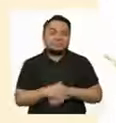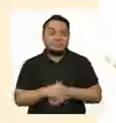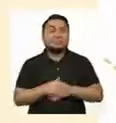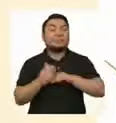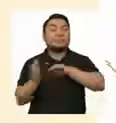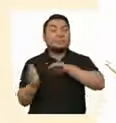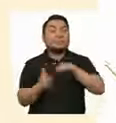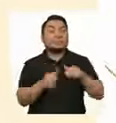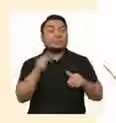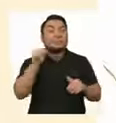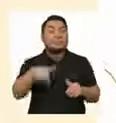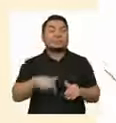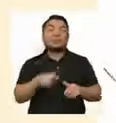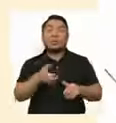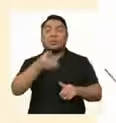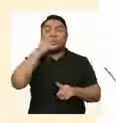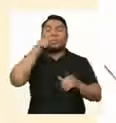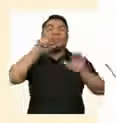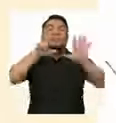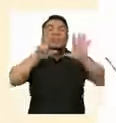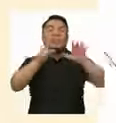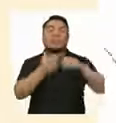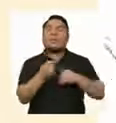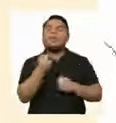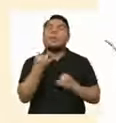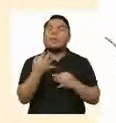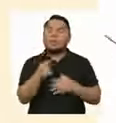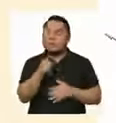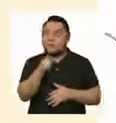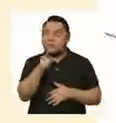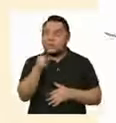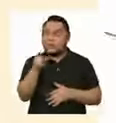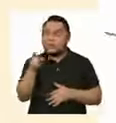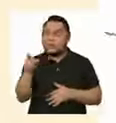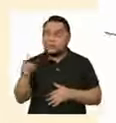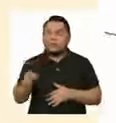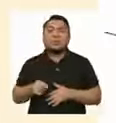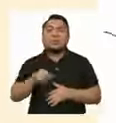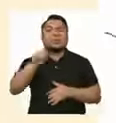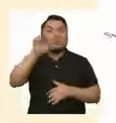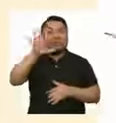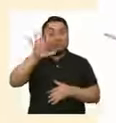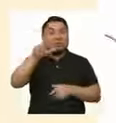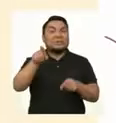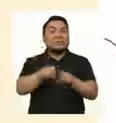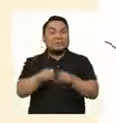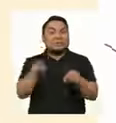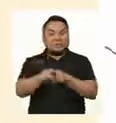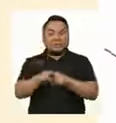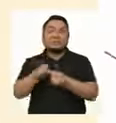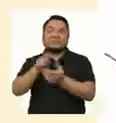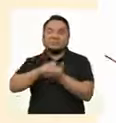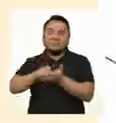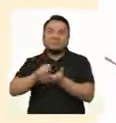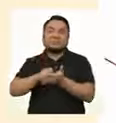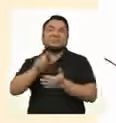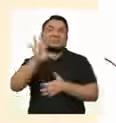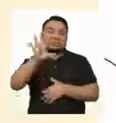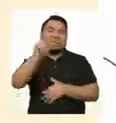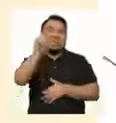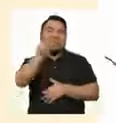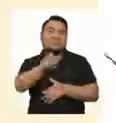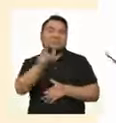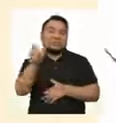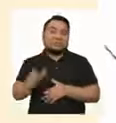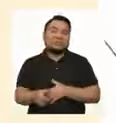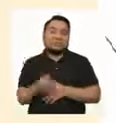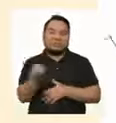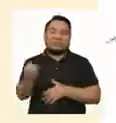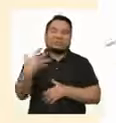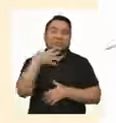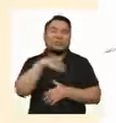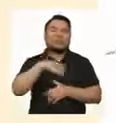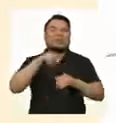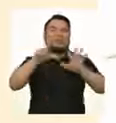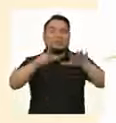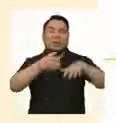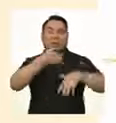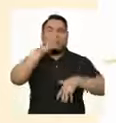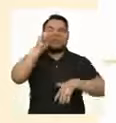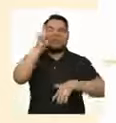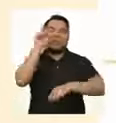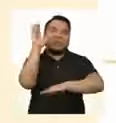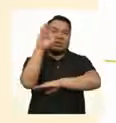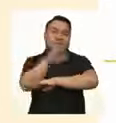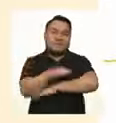Y los que beben 7, 1, 2, 5 también. 5 personas beben 7 vasos al